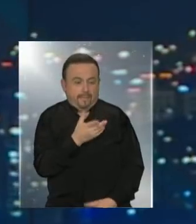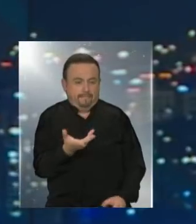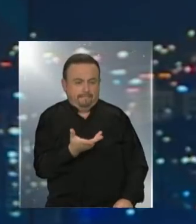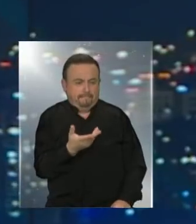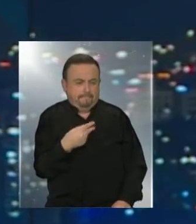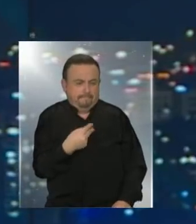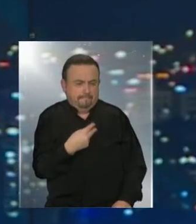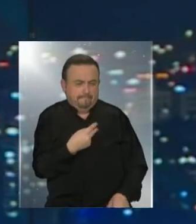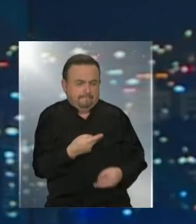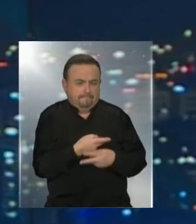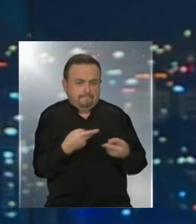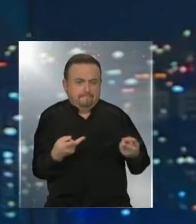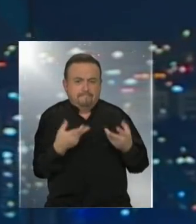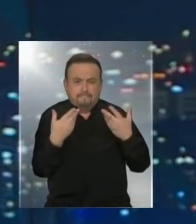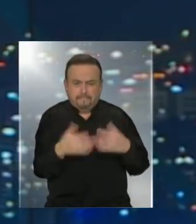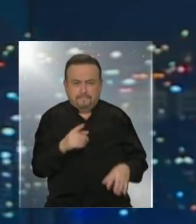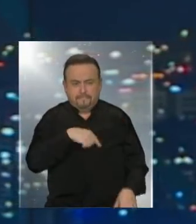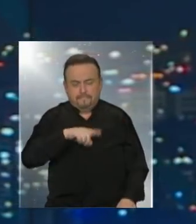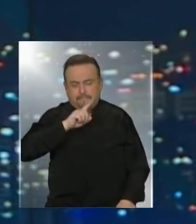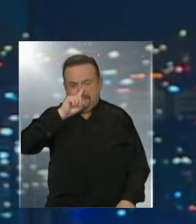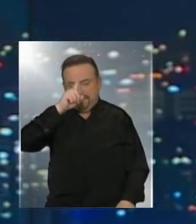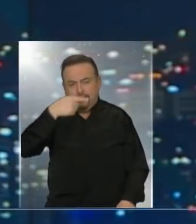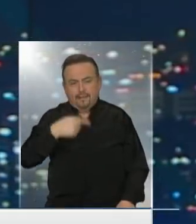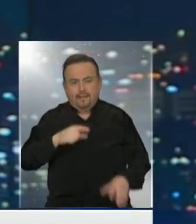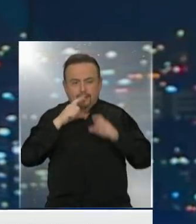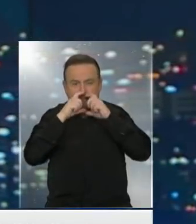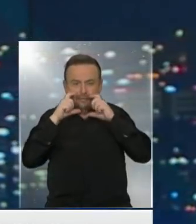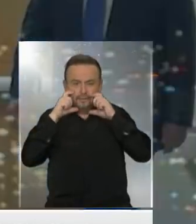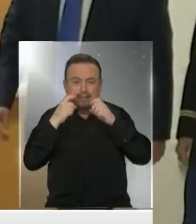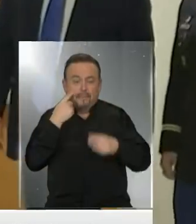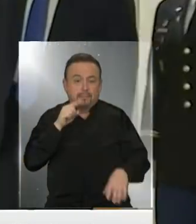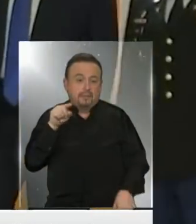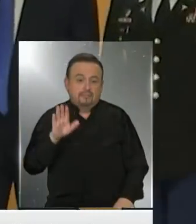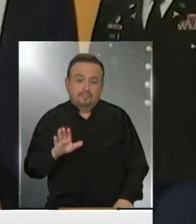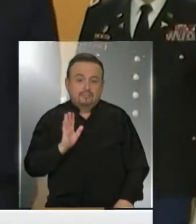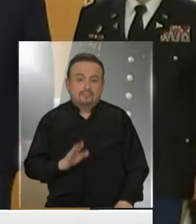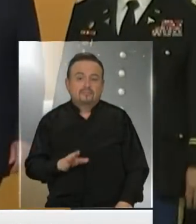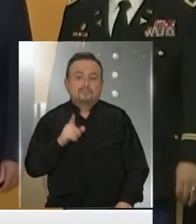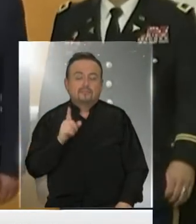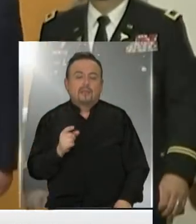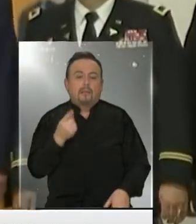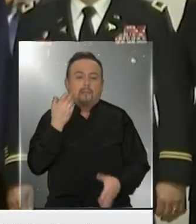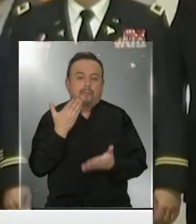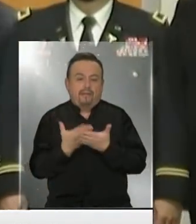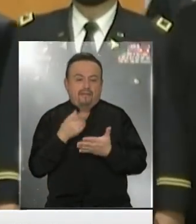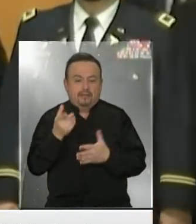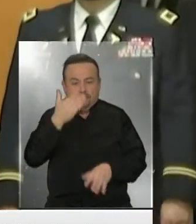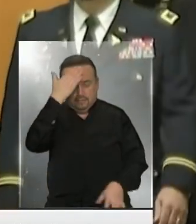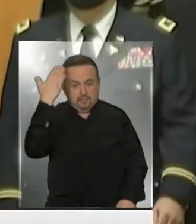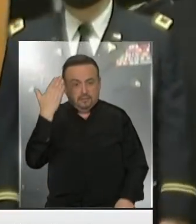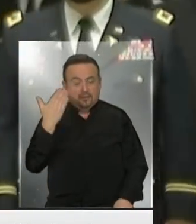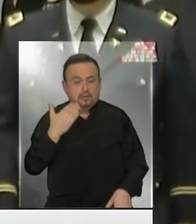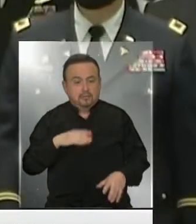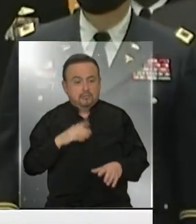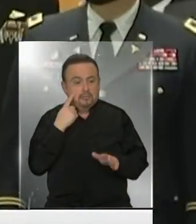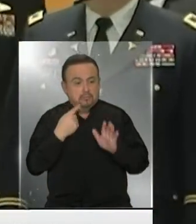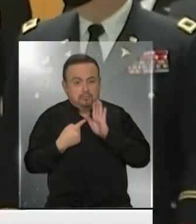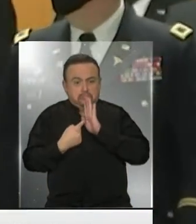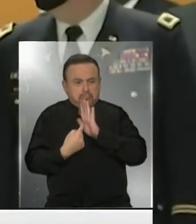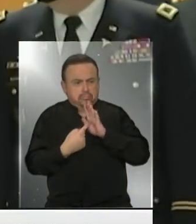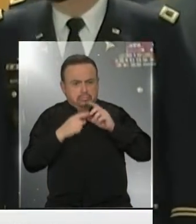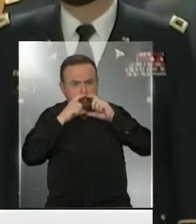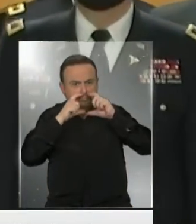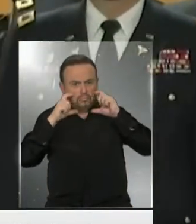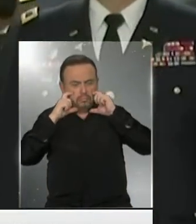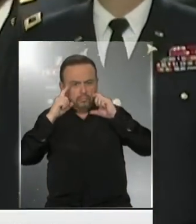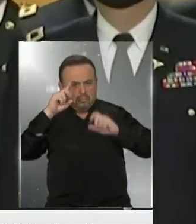ser noticia, ¿no? Ya deberíamos estar acostumbrados a usar esta mascarilla, pero es así. Por primera vez entonces el mandatario de Estados Unidos, ahí lo ven en imágenes,